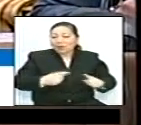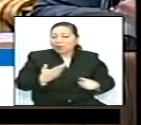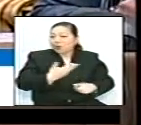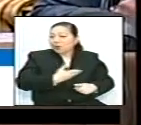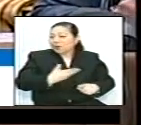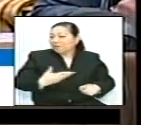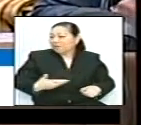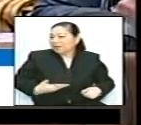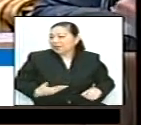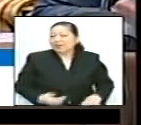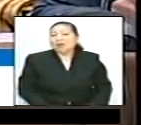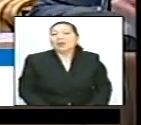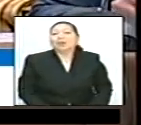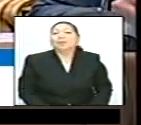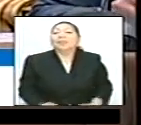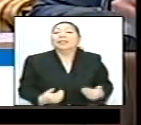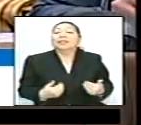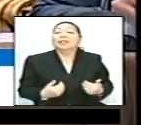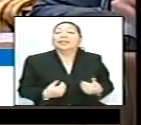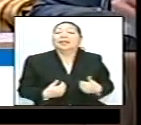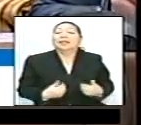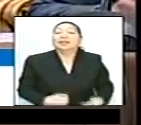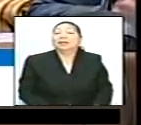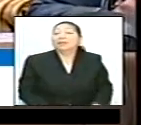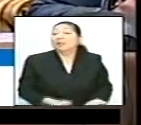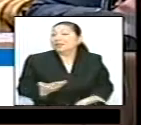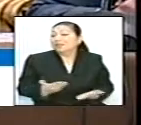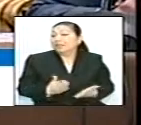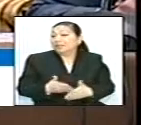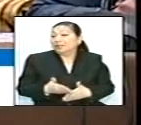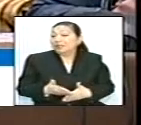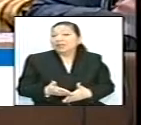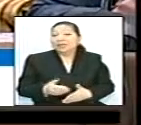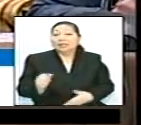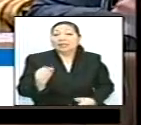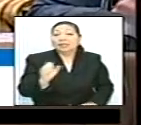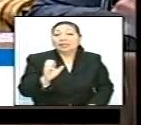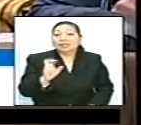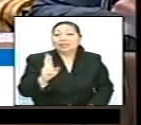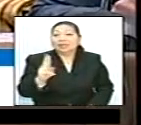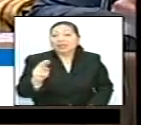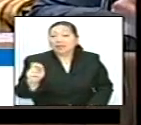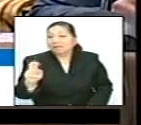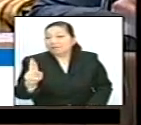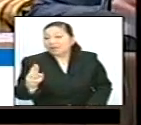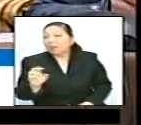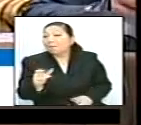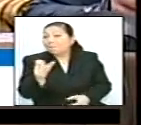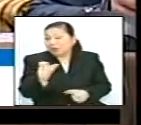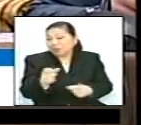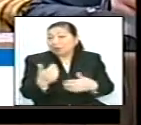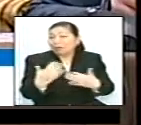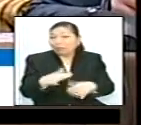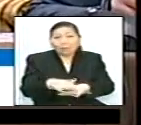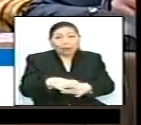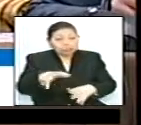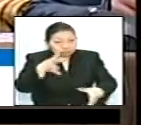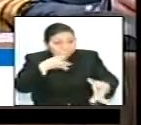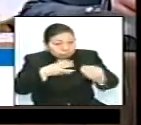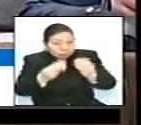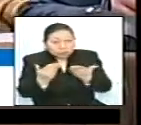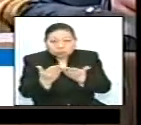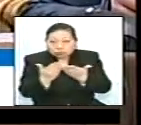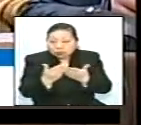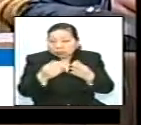gobierno regional. Deberíamos tener, de repente a través de Servir, tener gente preparada para